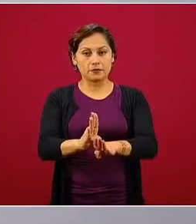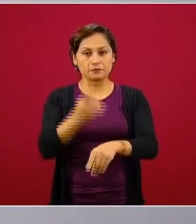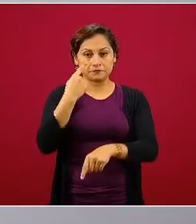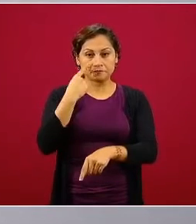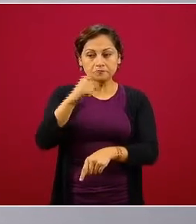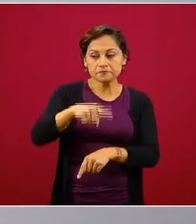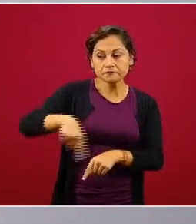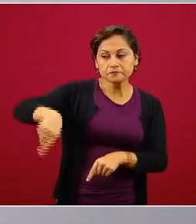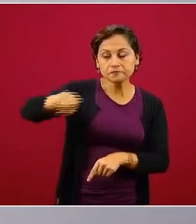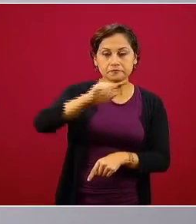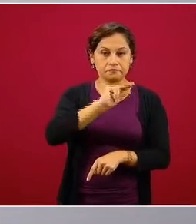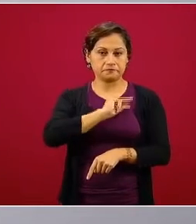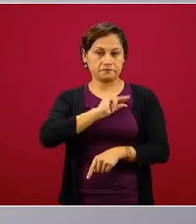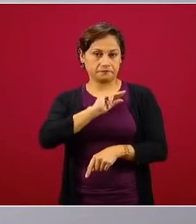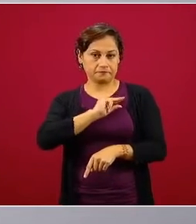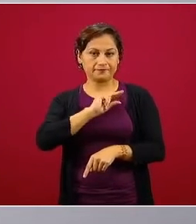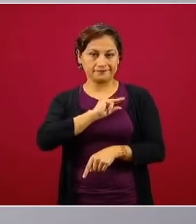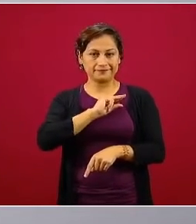particulares para la compra del banco,